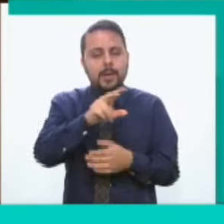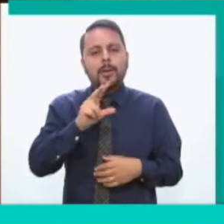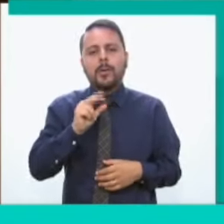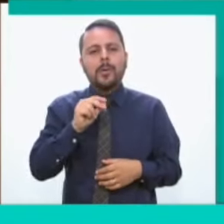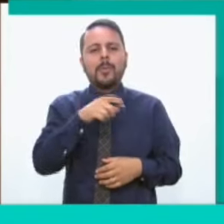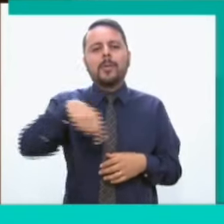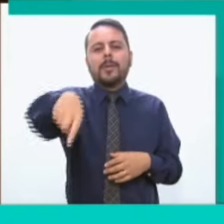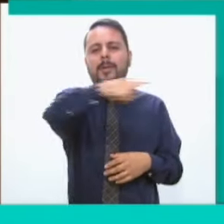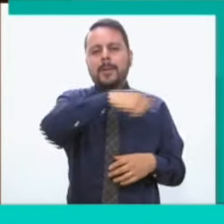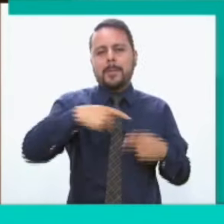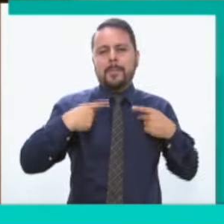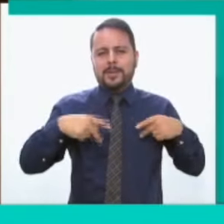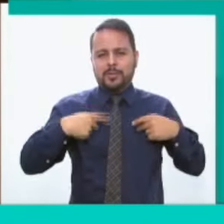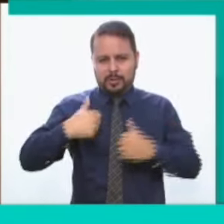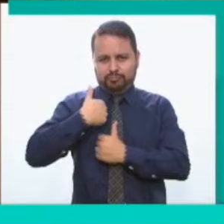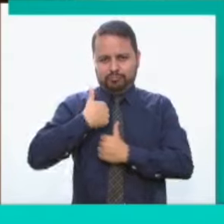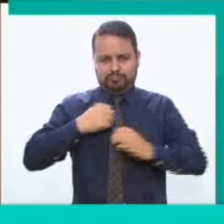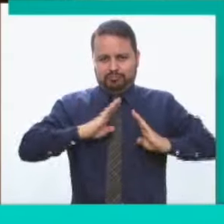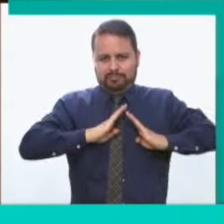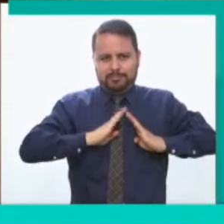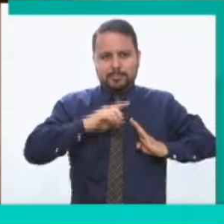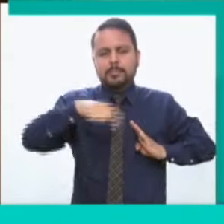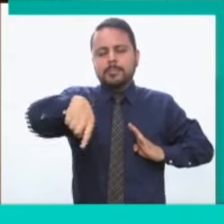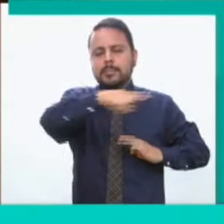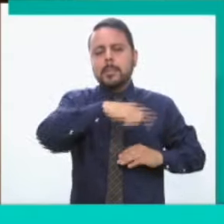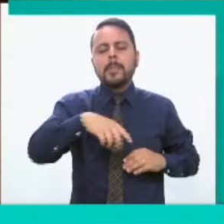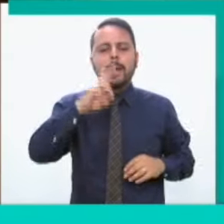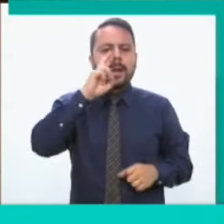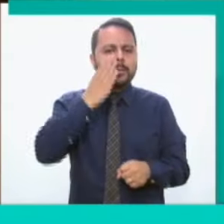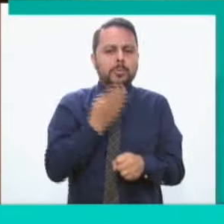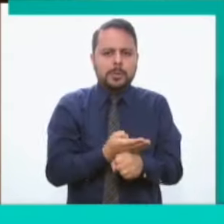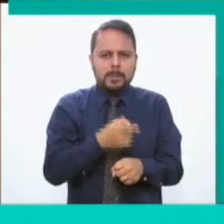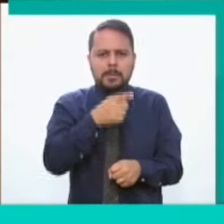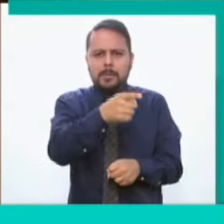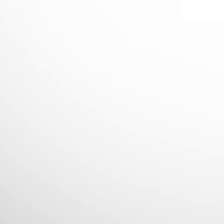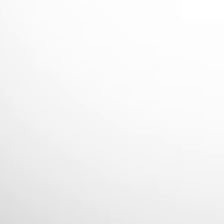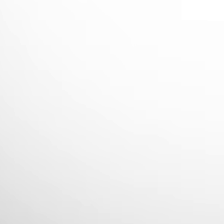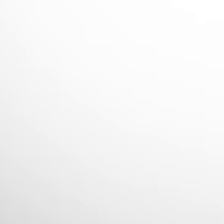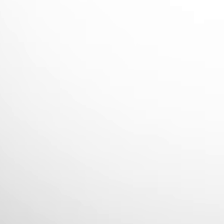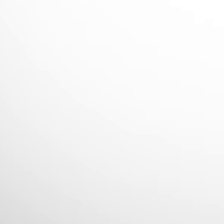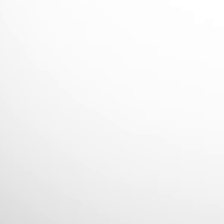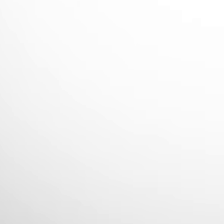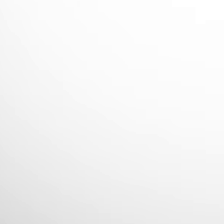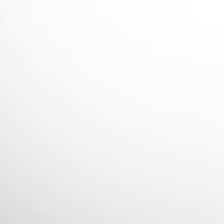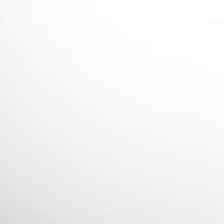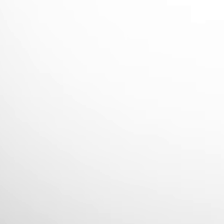Armadas son servidores públicos sujetos a las leyes de responsabilidades administrativas y de transparencia.